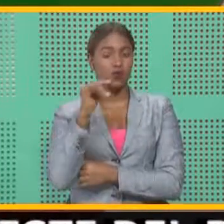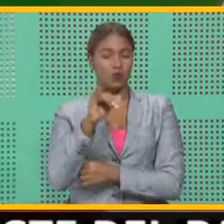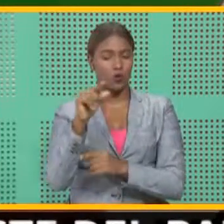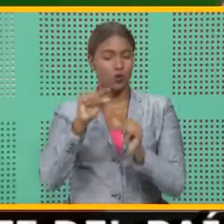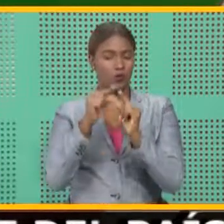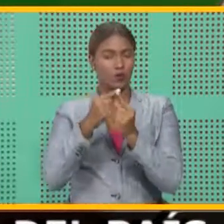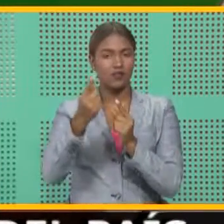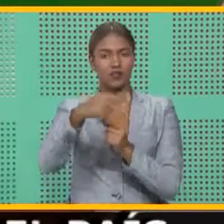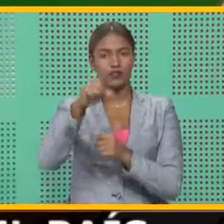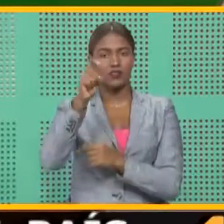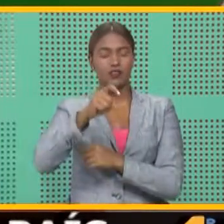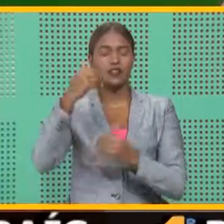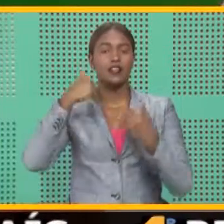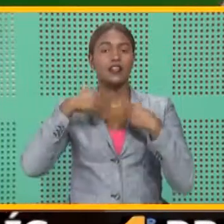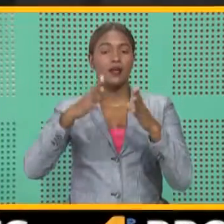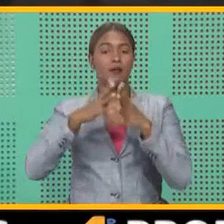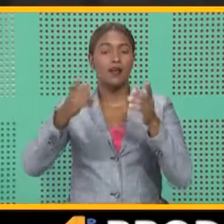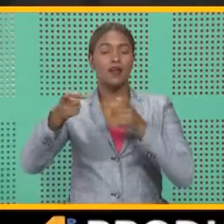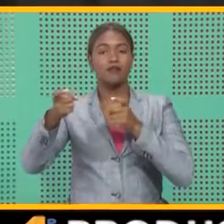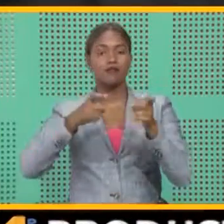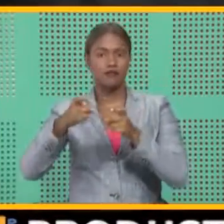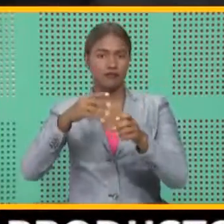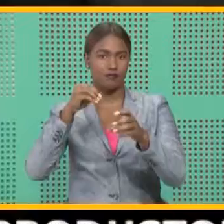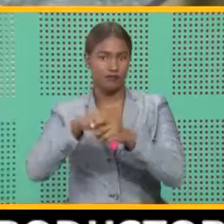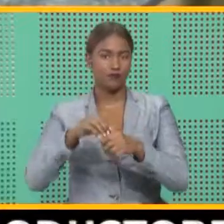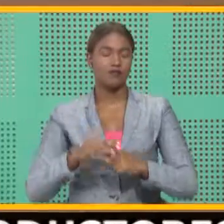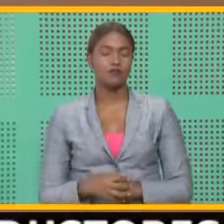ellos necesitan tener los mayores controles.